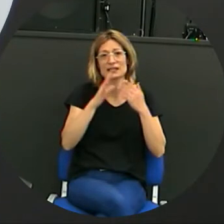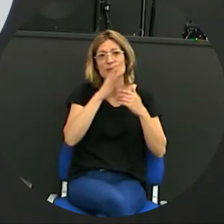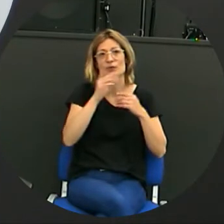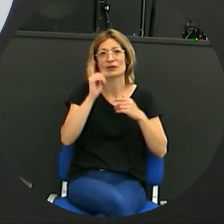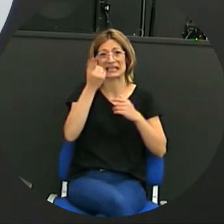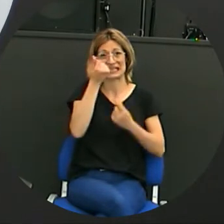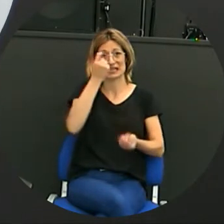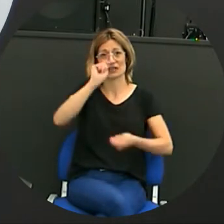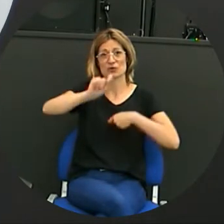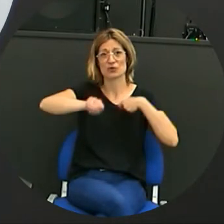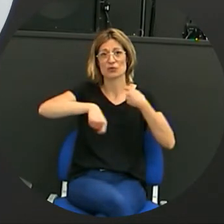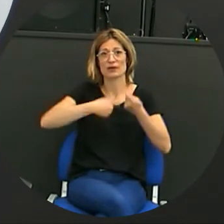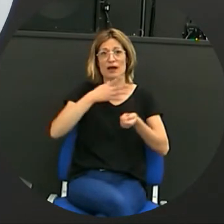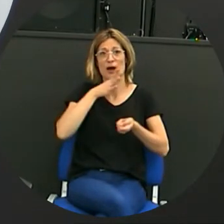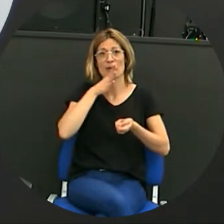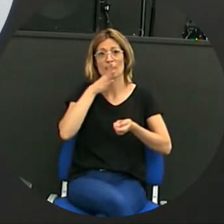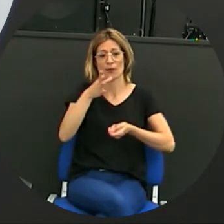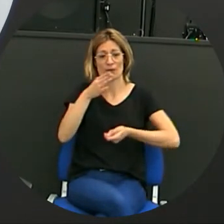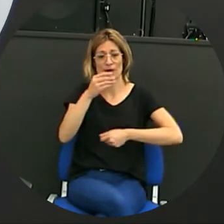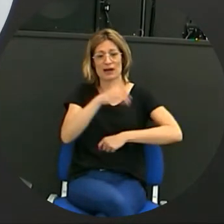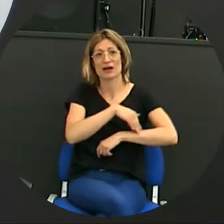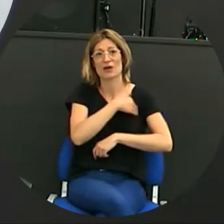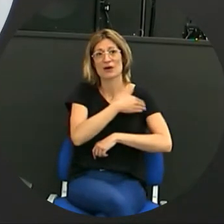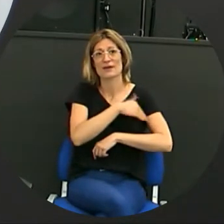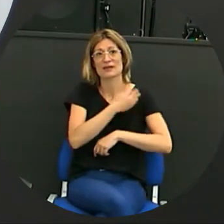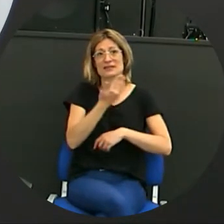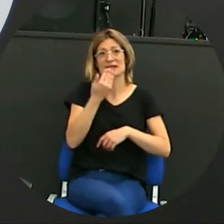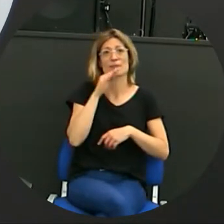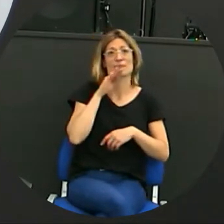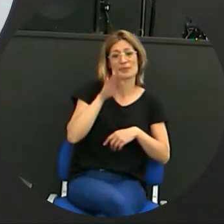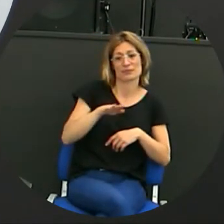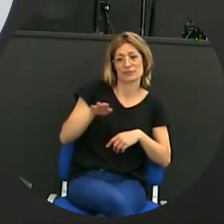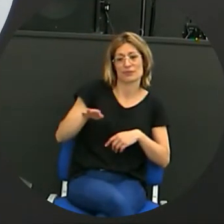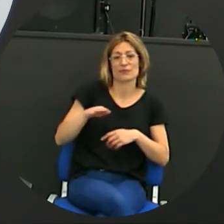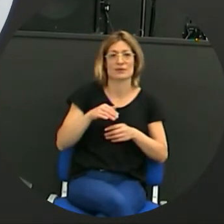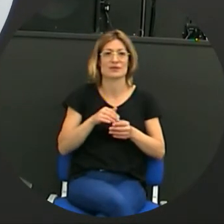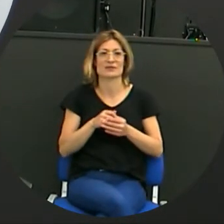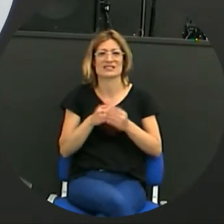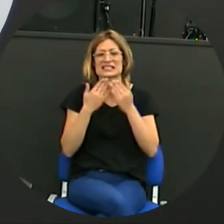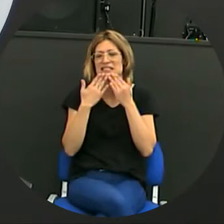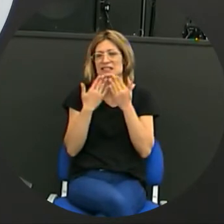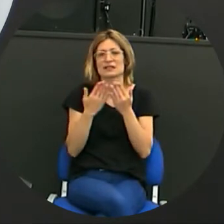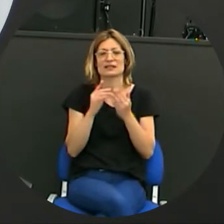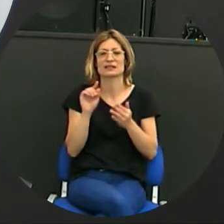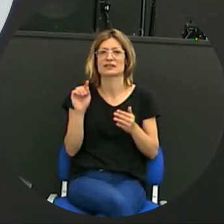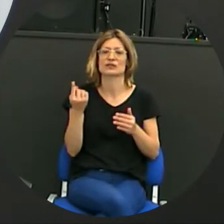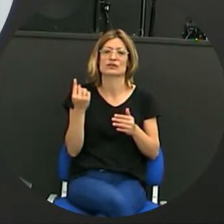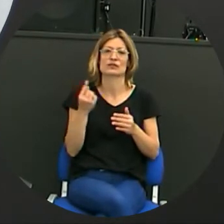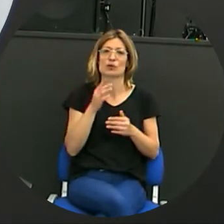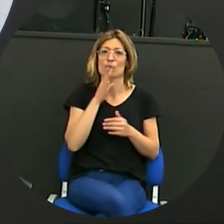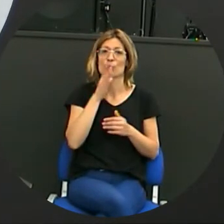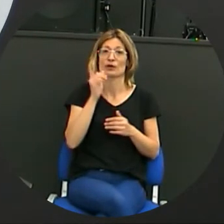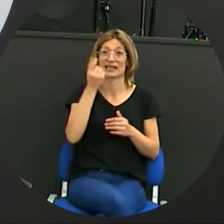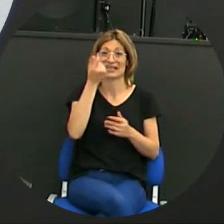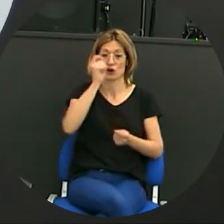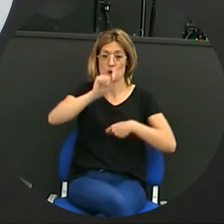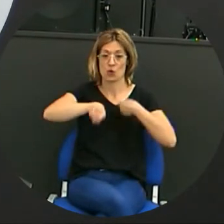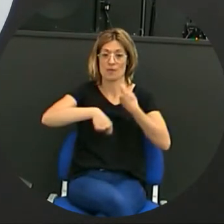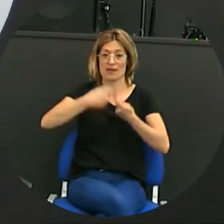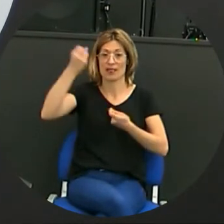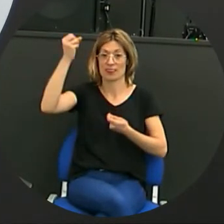la Universidad de Remanentes, el Centro de Remanentes. Gracias, Dios, porque hay una economía de la